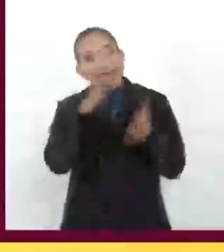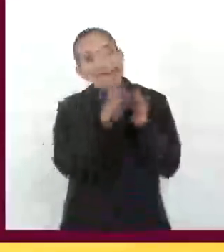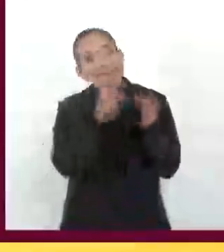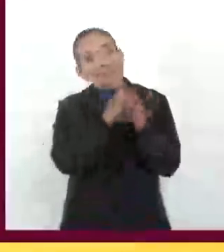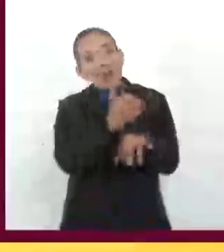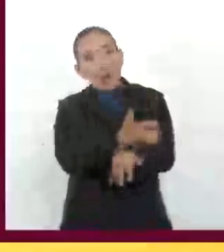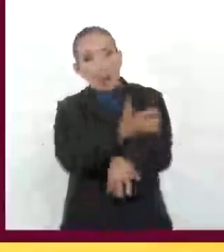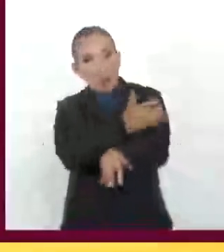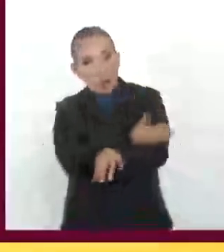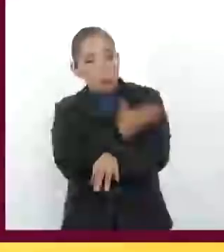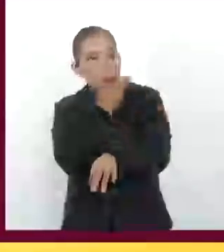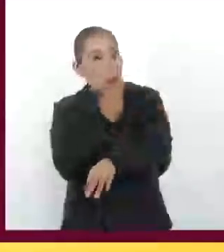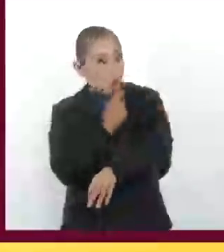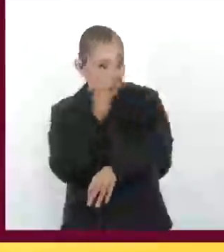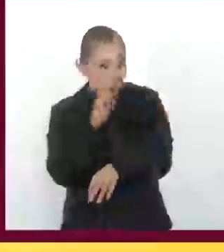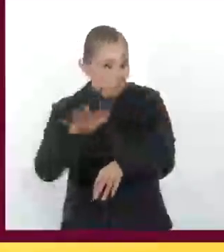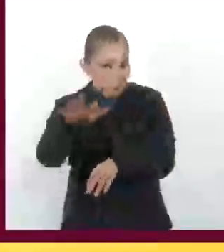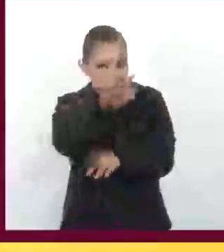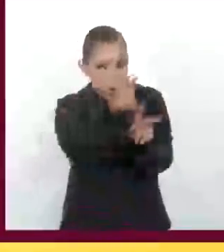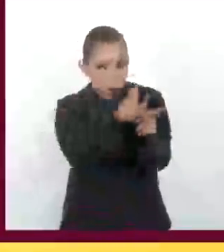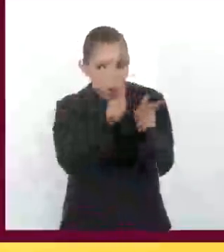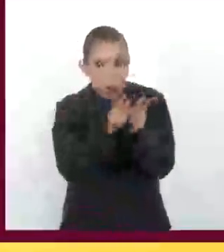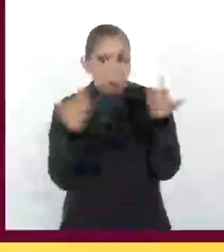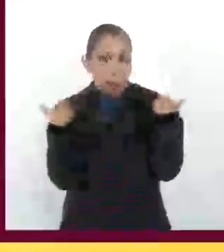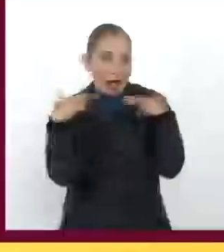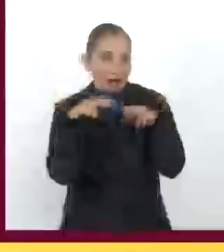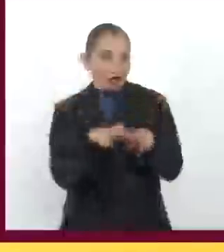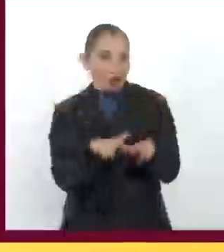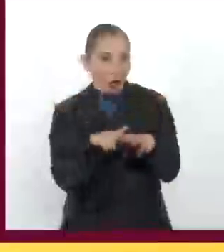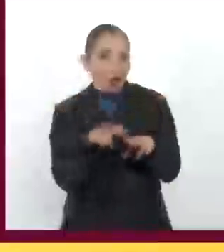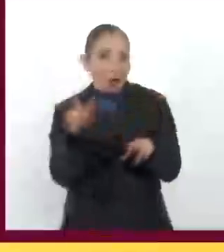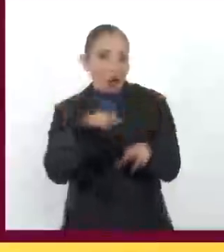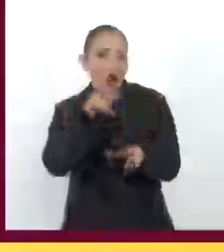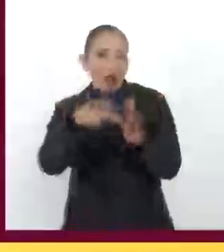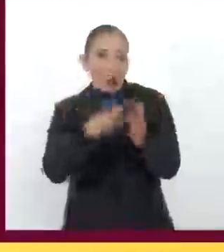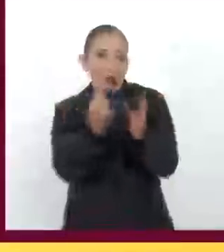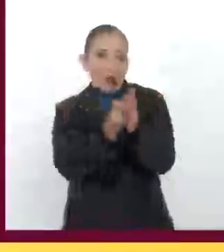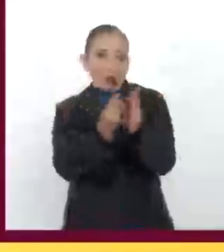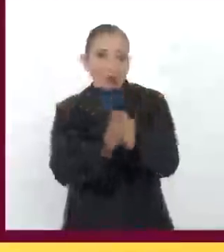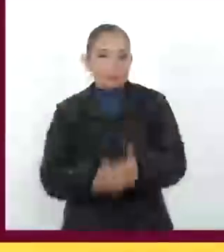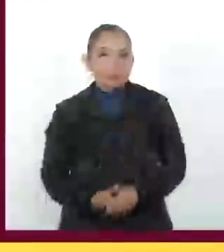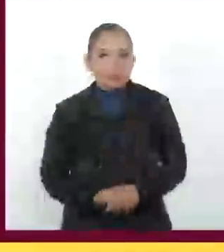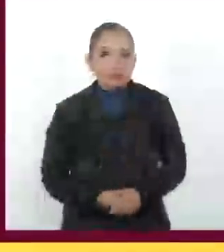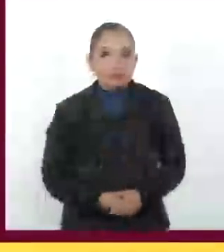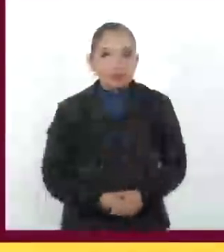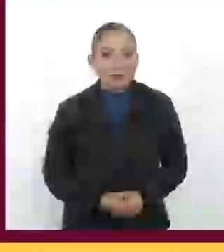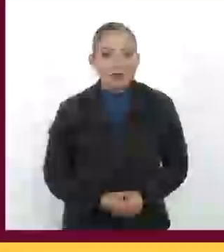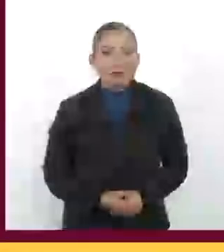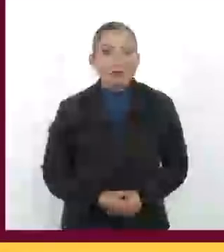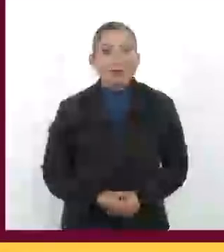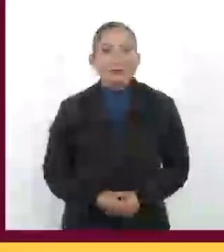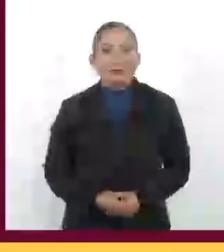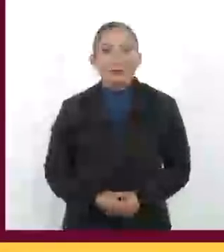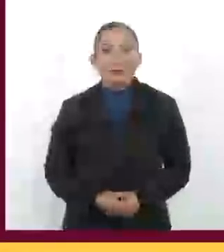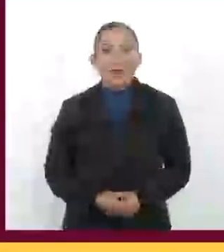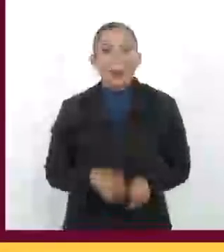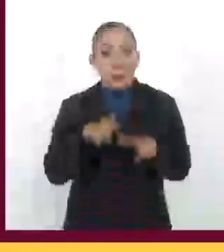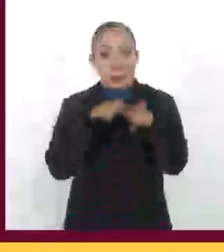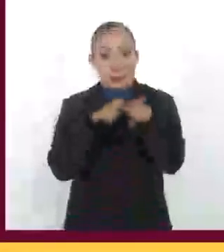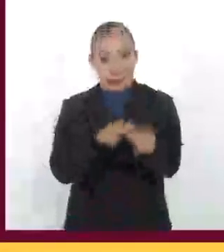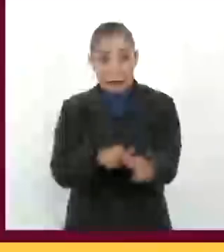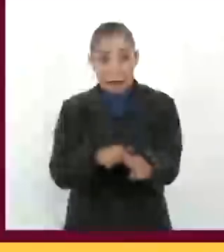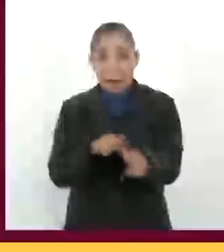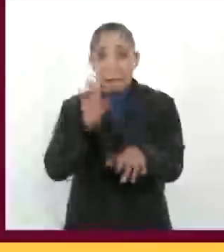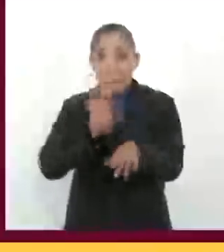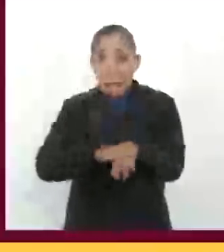las compartan con sus compañeras y compañeros y su maestra o maestro cuando regresen a clases. Para